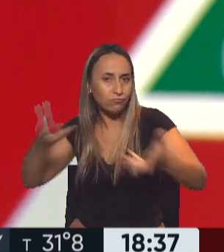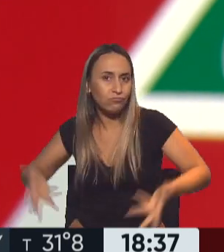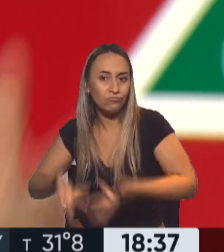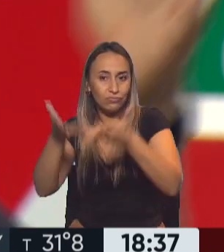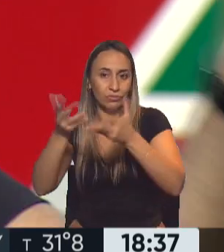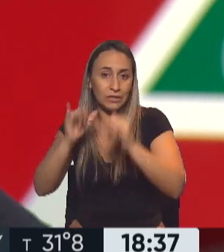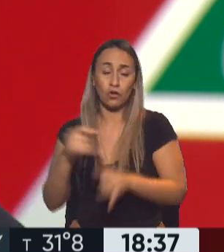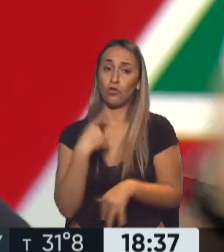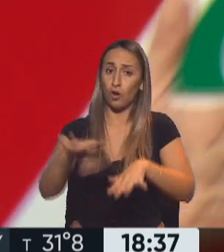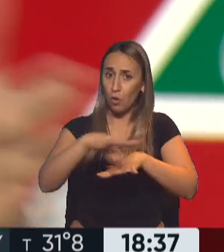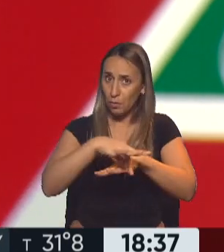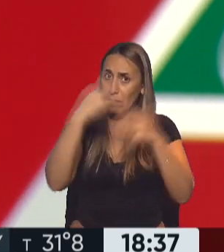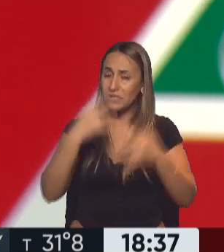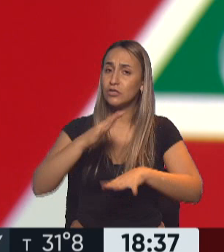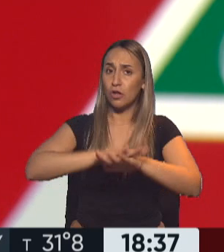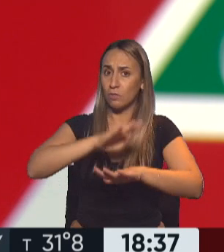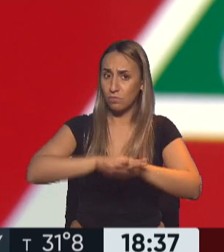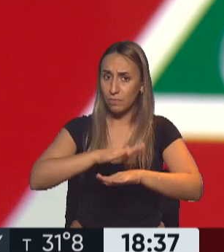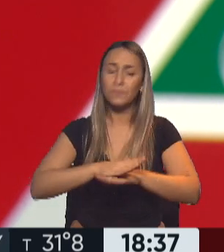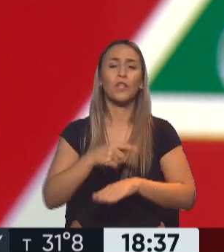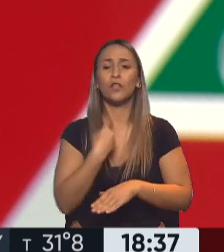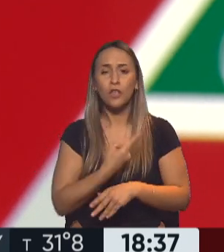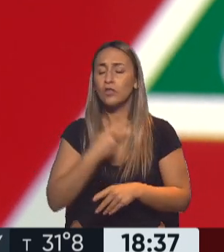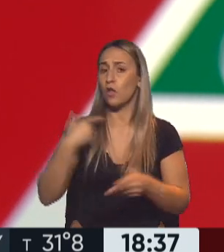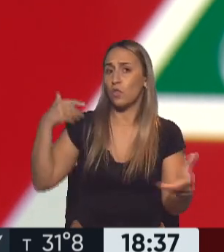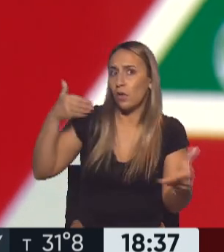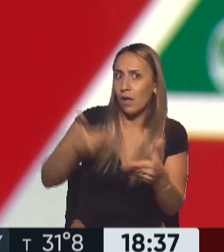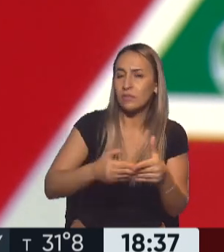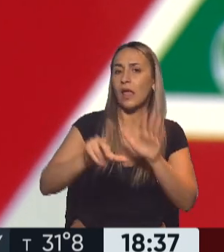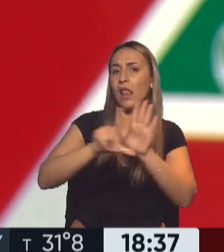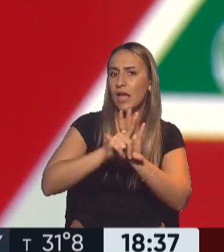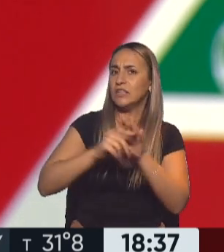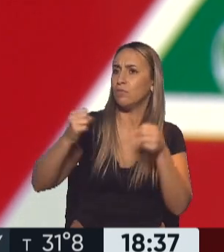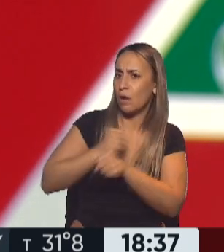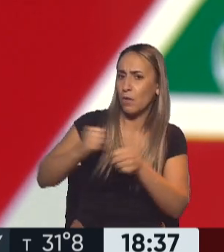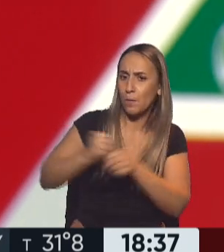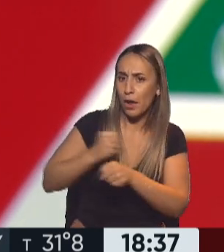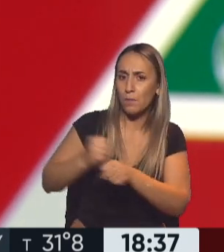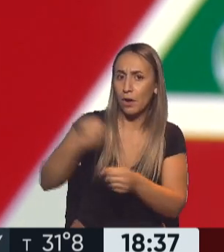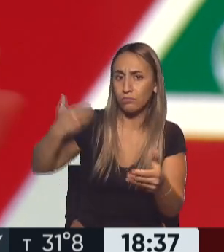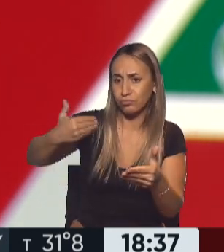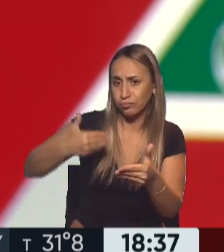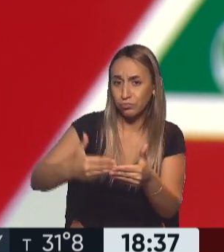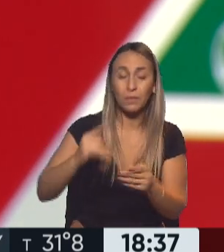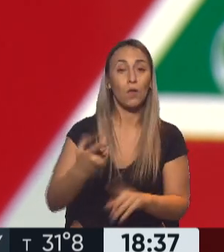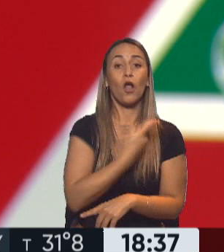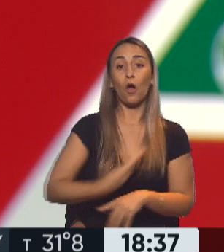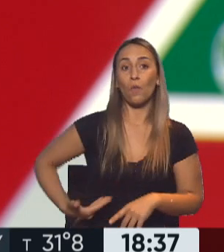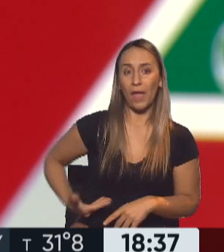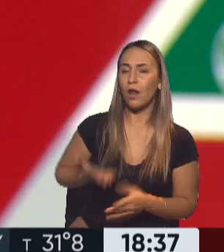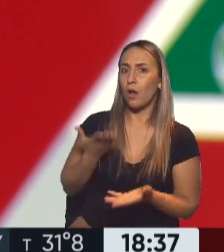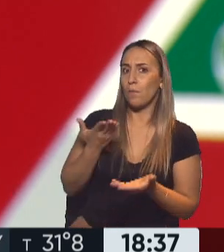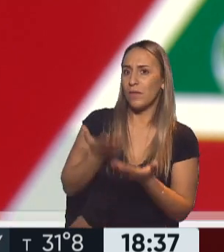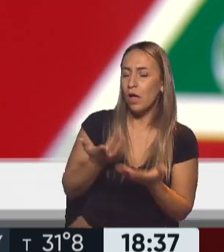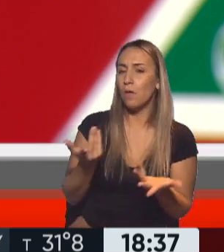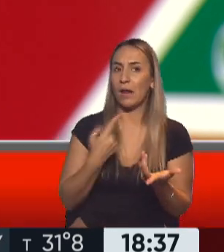lo ratificamos, aprobamos las leyes necesarias a lo largo de este proceso que el gobierno pidió para la negociación con el fondo. Siempre